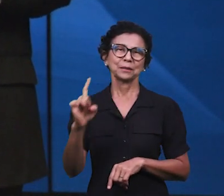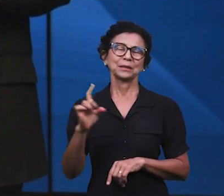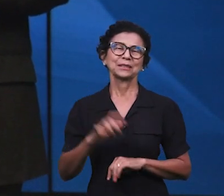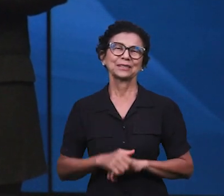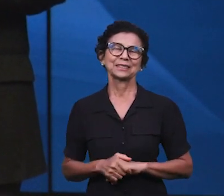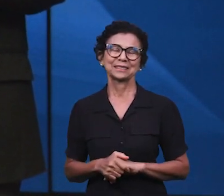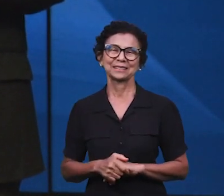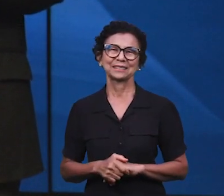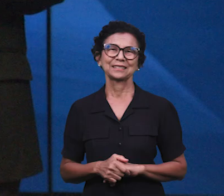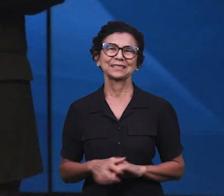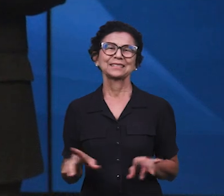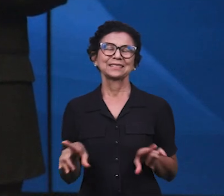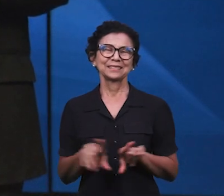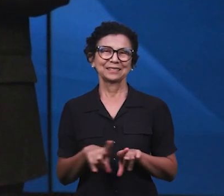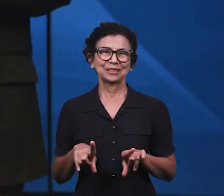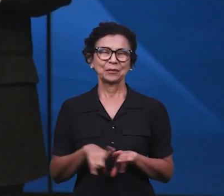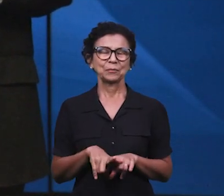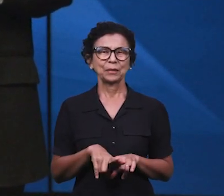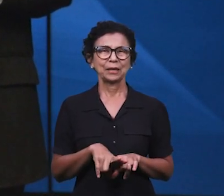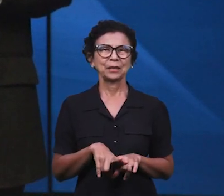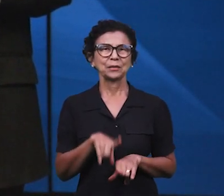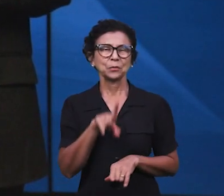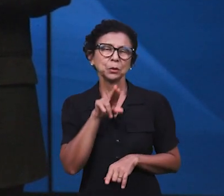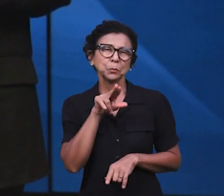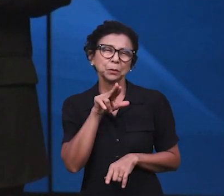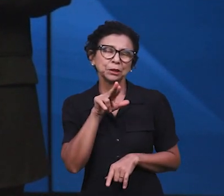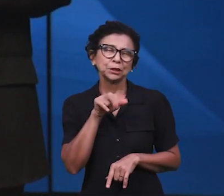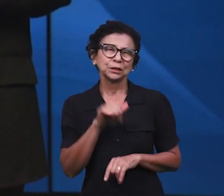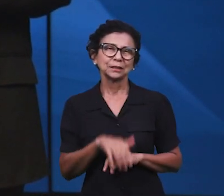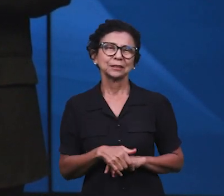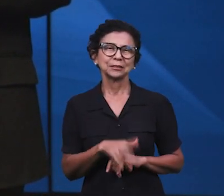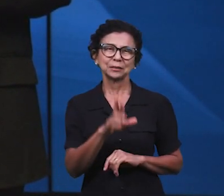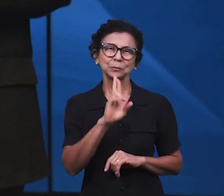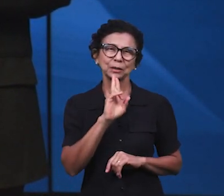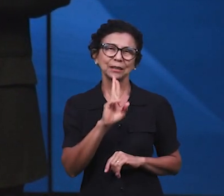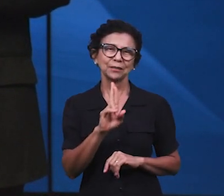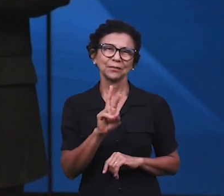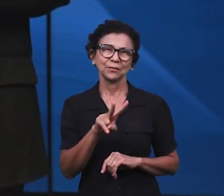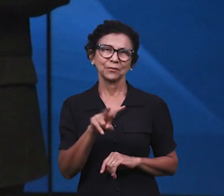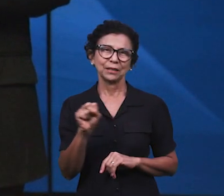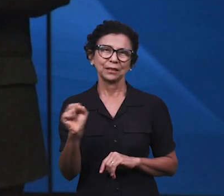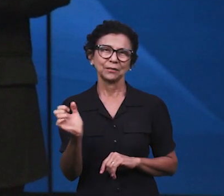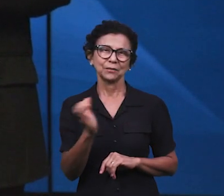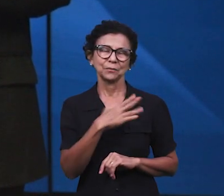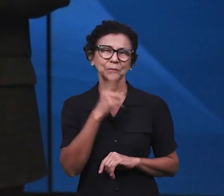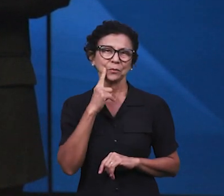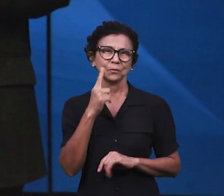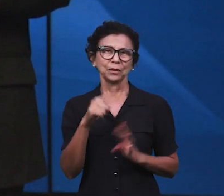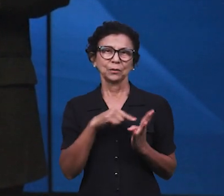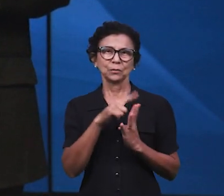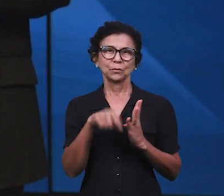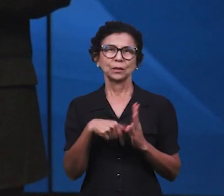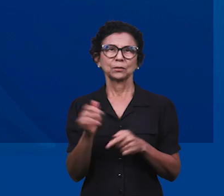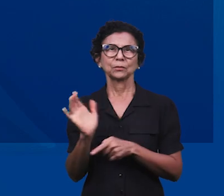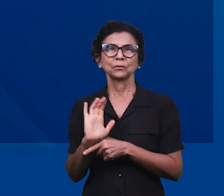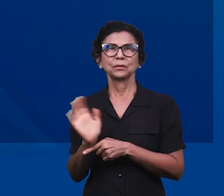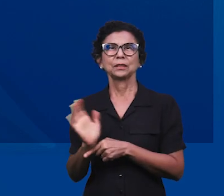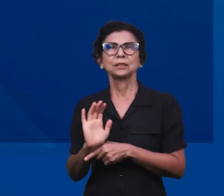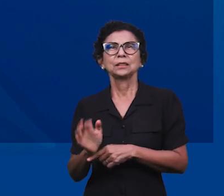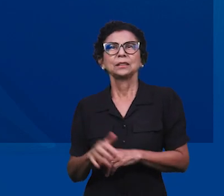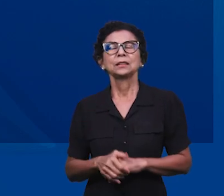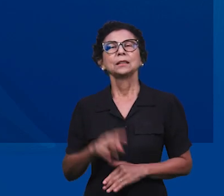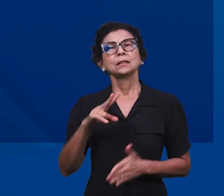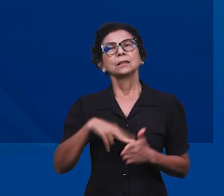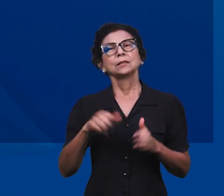de Patrocínio, juntamente com a irmãzinha dela, estarão dando também uma resposta. Vamos aos 4 vídeos numa sequência.